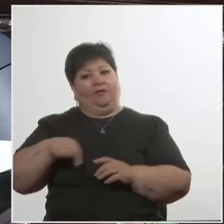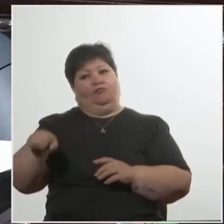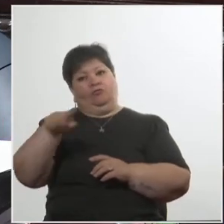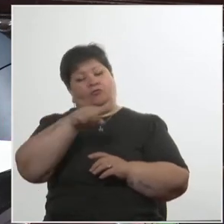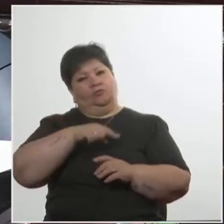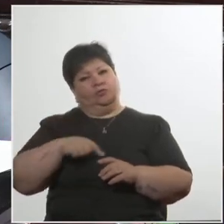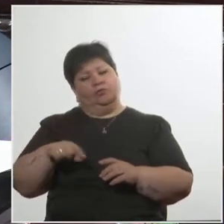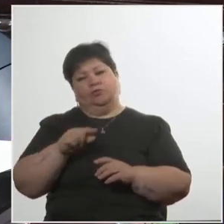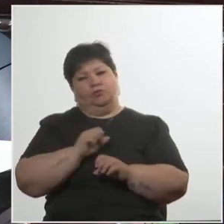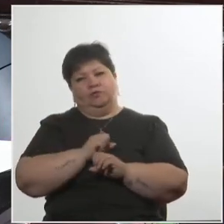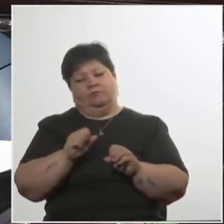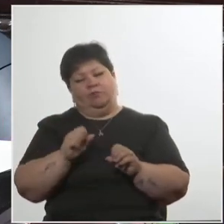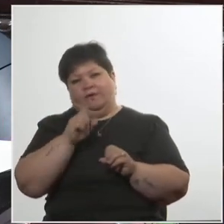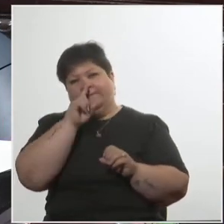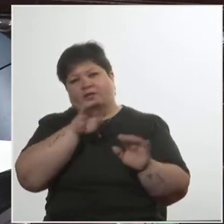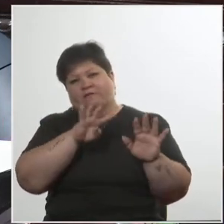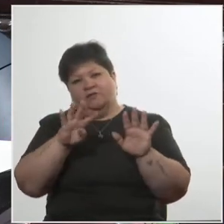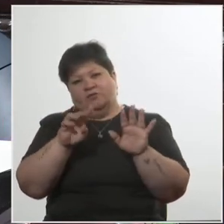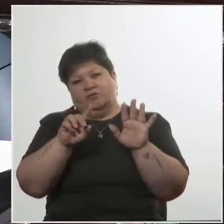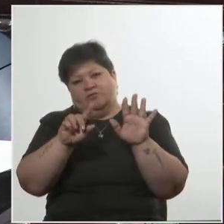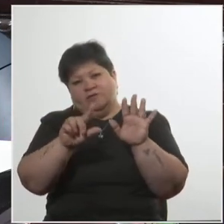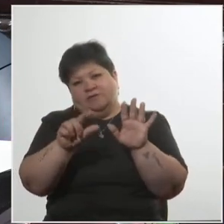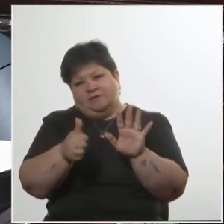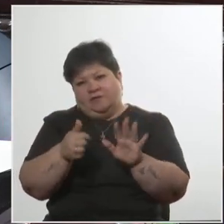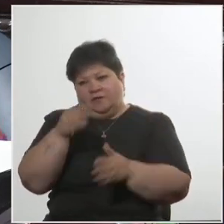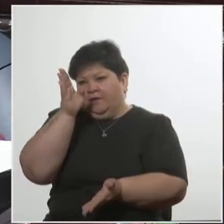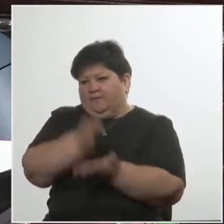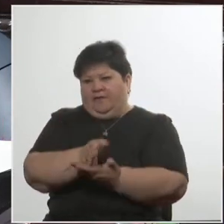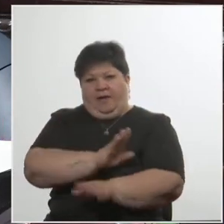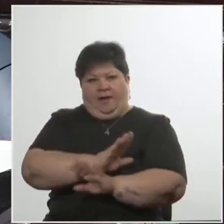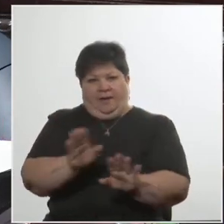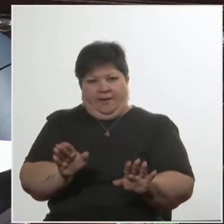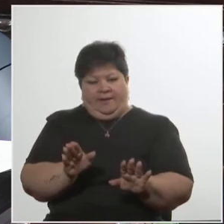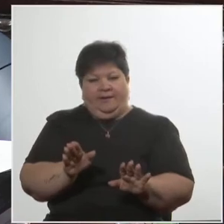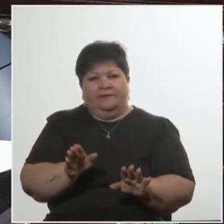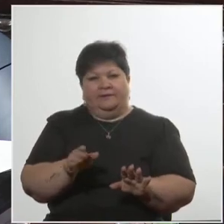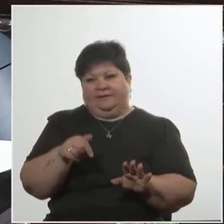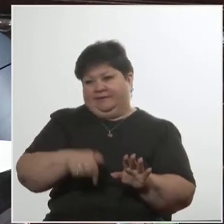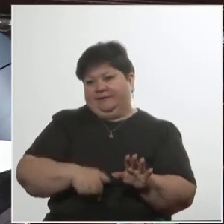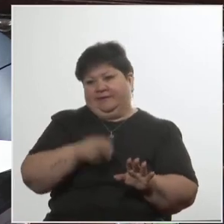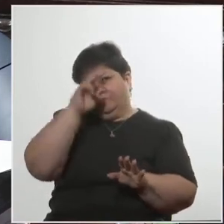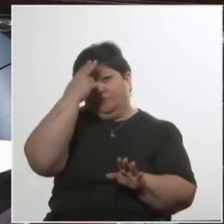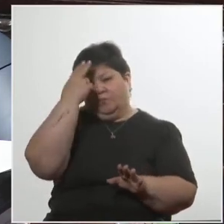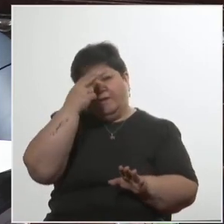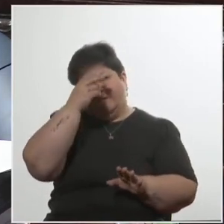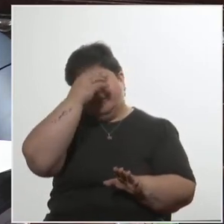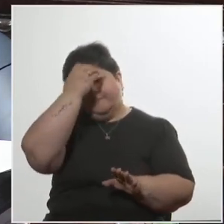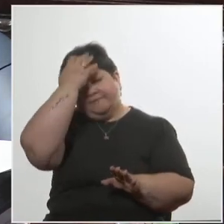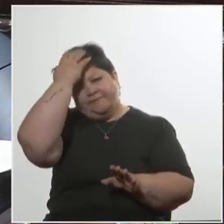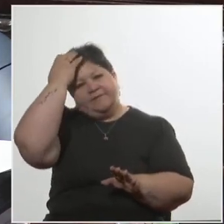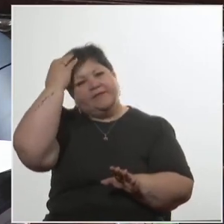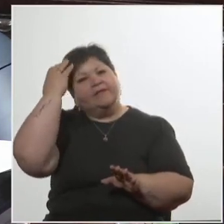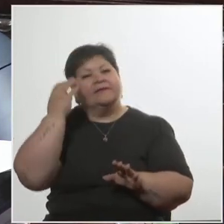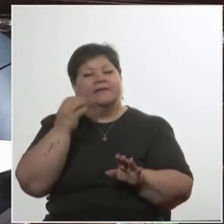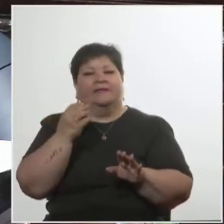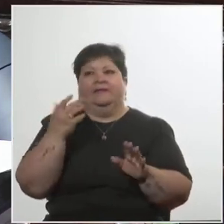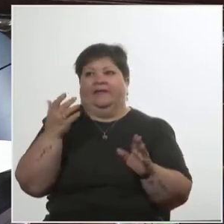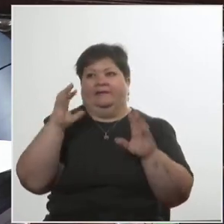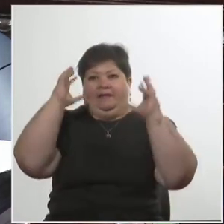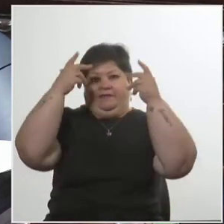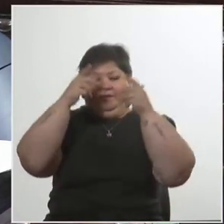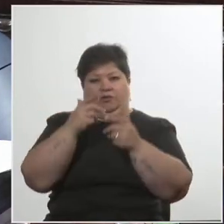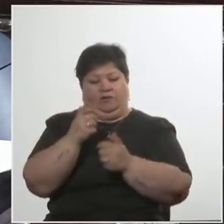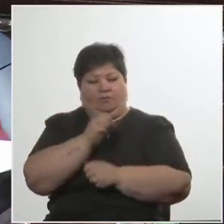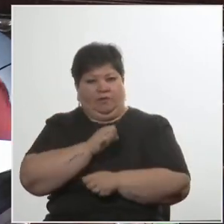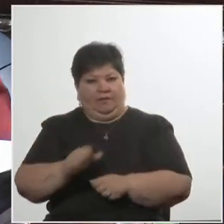poner un punto final en el año 76 a ver en este país este desde el terrorismo de